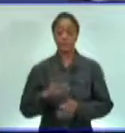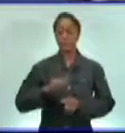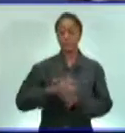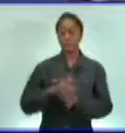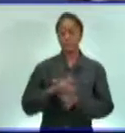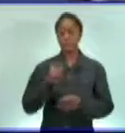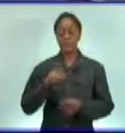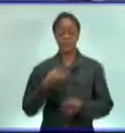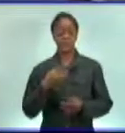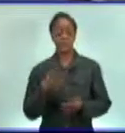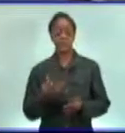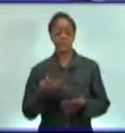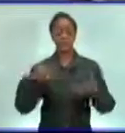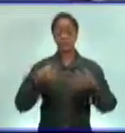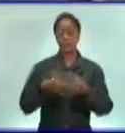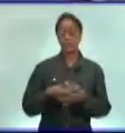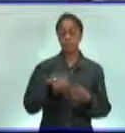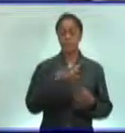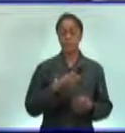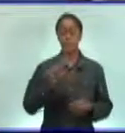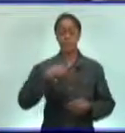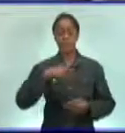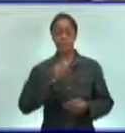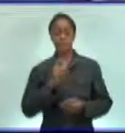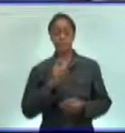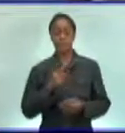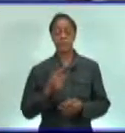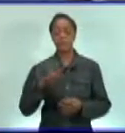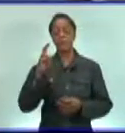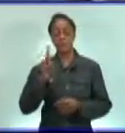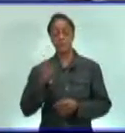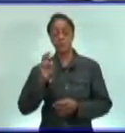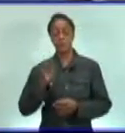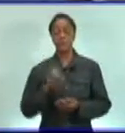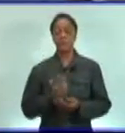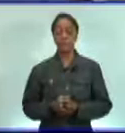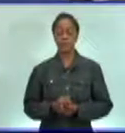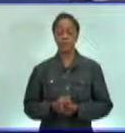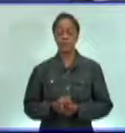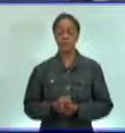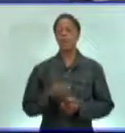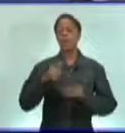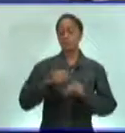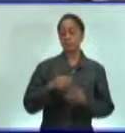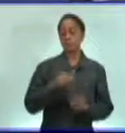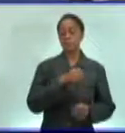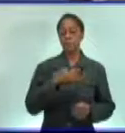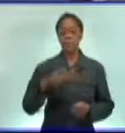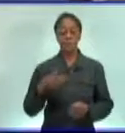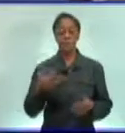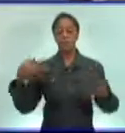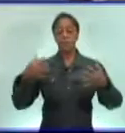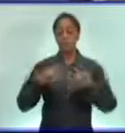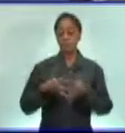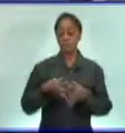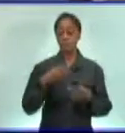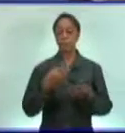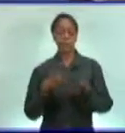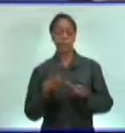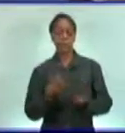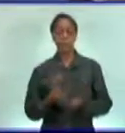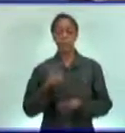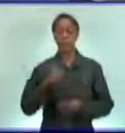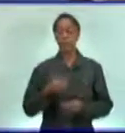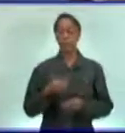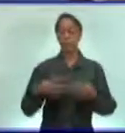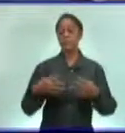diferencias que existen entre la célula eucariota y la procariota, los tipos de organismos, cómo interactúan entre sí, cómo